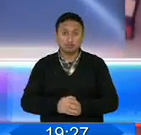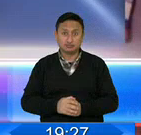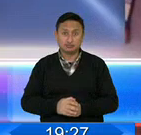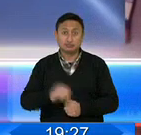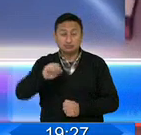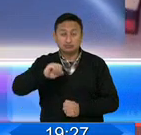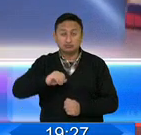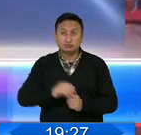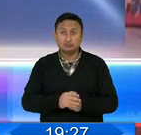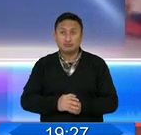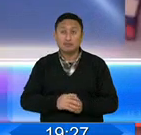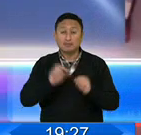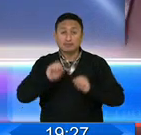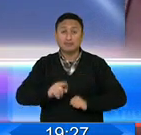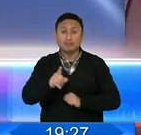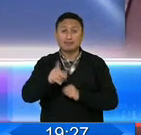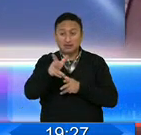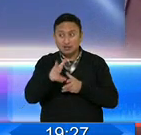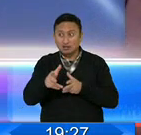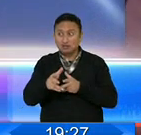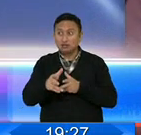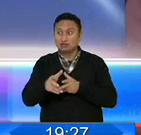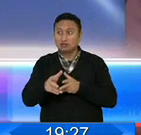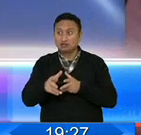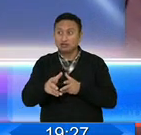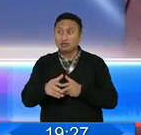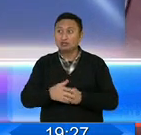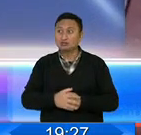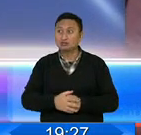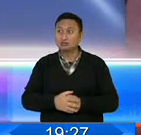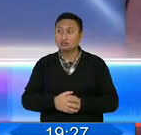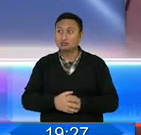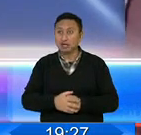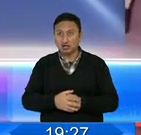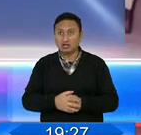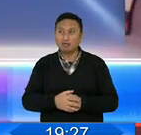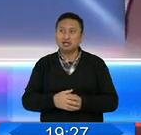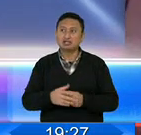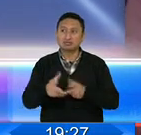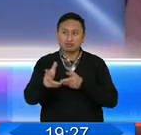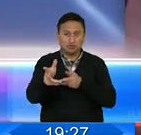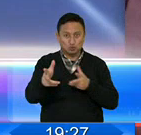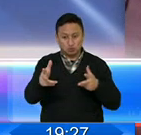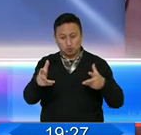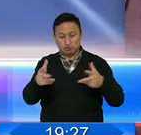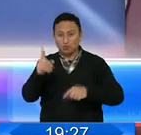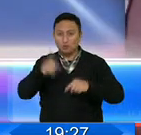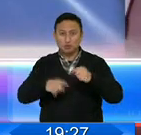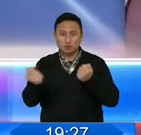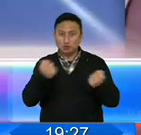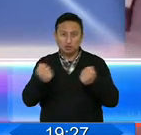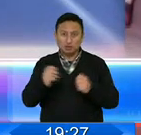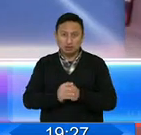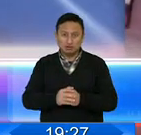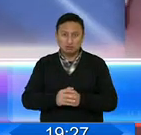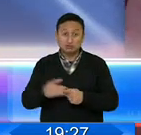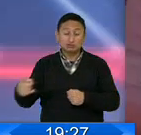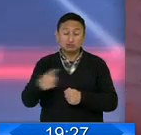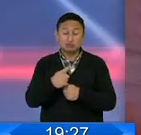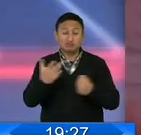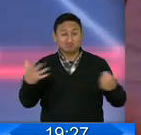que ingresa a la curva con un exceso de velocidad, no pudiendo controlar la moto y de esta manera